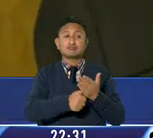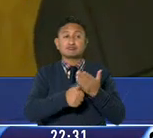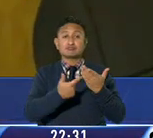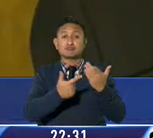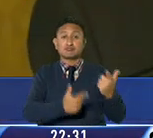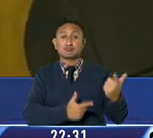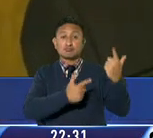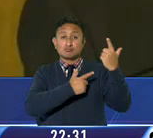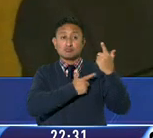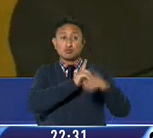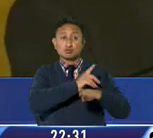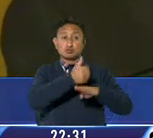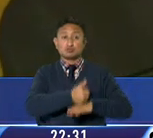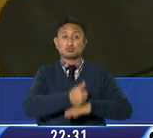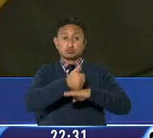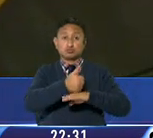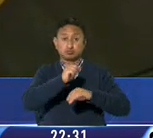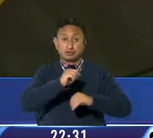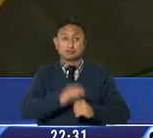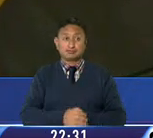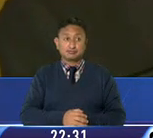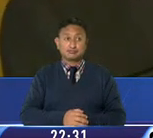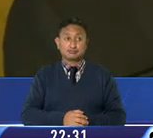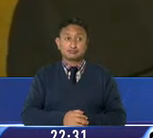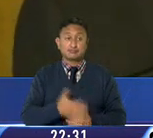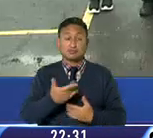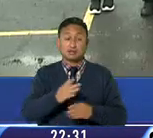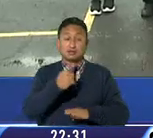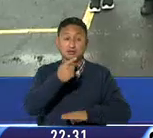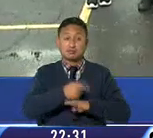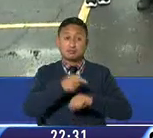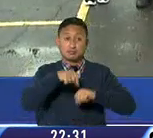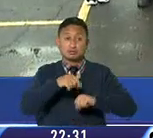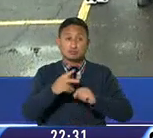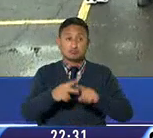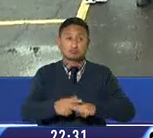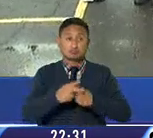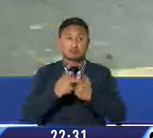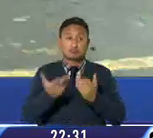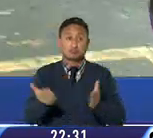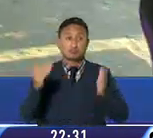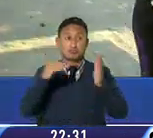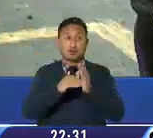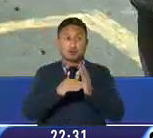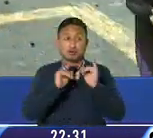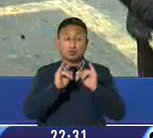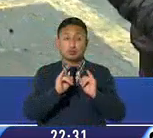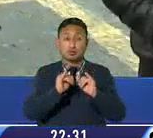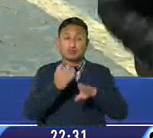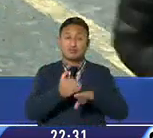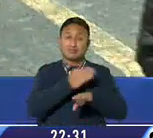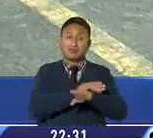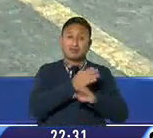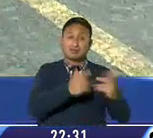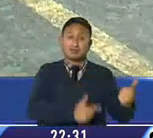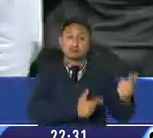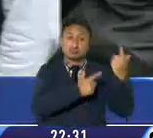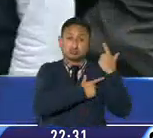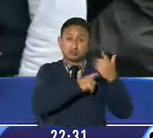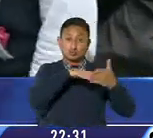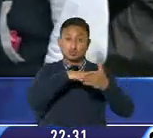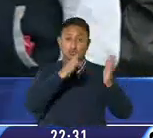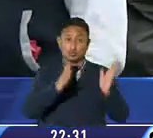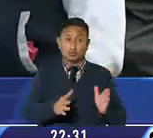el titular de esa cartera de Estado, ya recibió las directrices para poner en marcha nuevamente la instrucción premilitar a los estudiantes de los últimos años